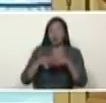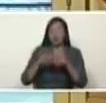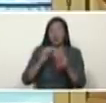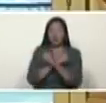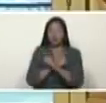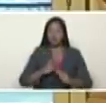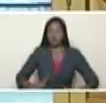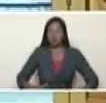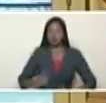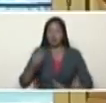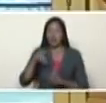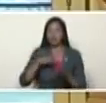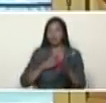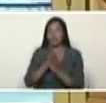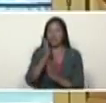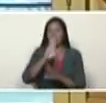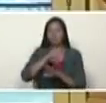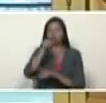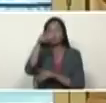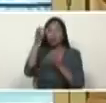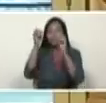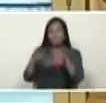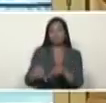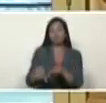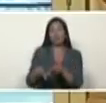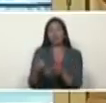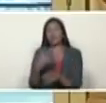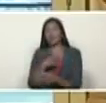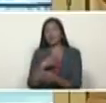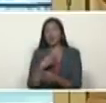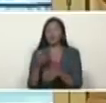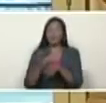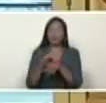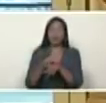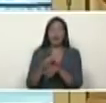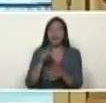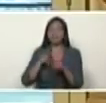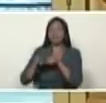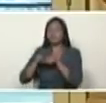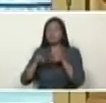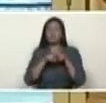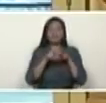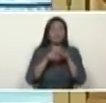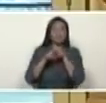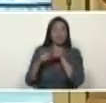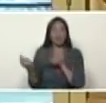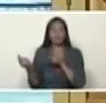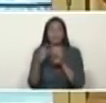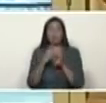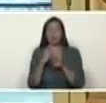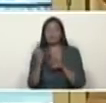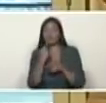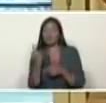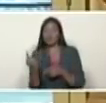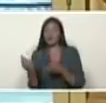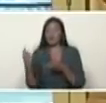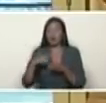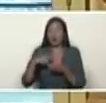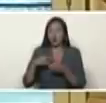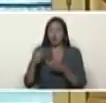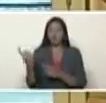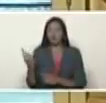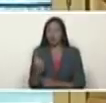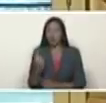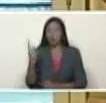Nacional Bolivariana leal. Por eso fracasaron. No se pongan a buscar que el chisme, que si este vino, que este, si este llegó, que si este no